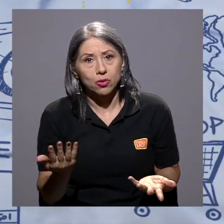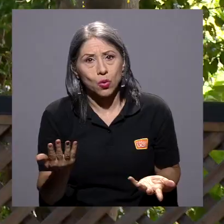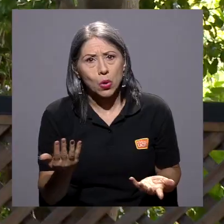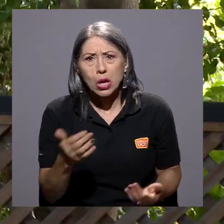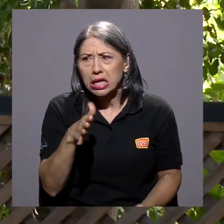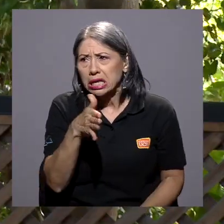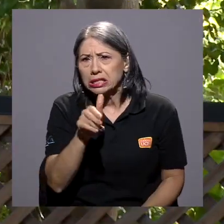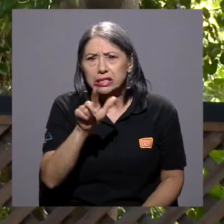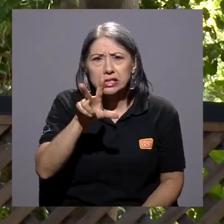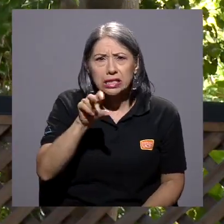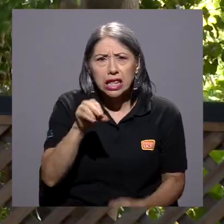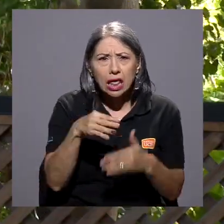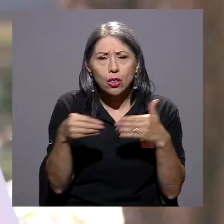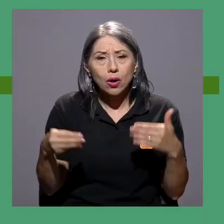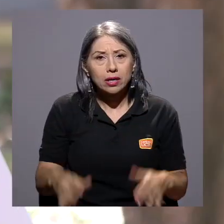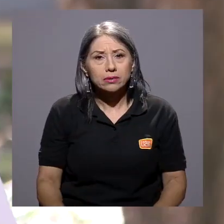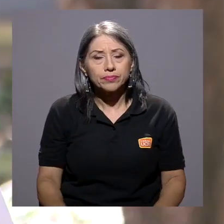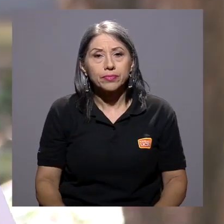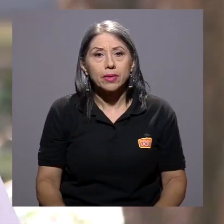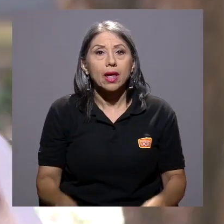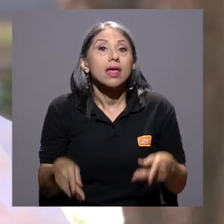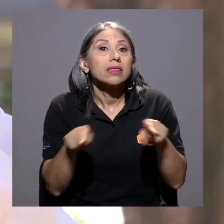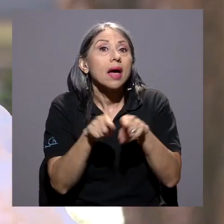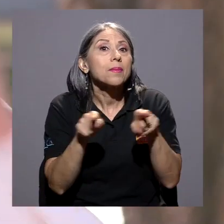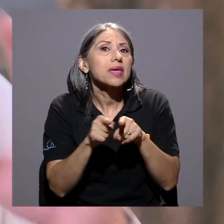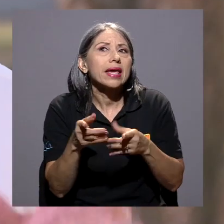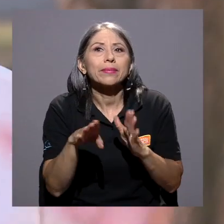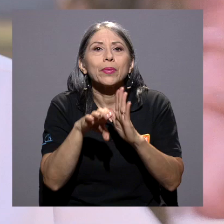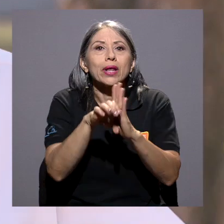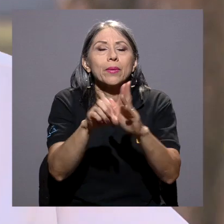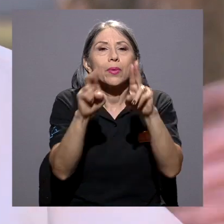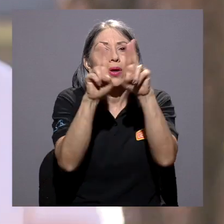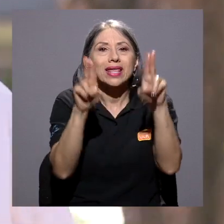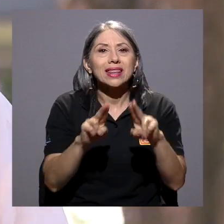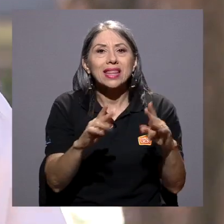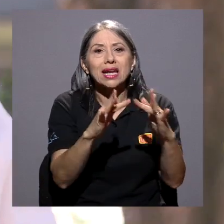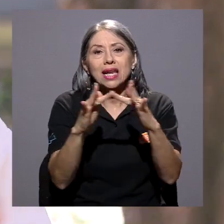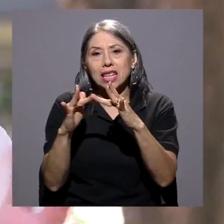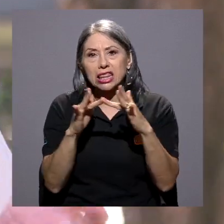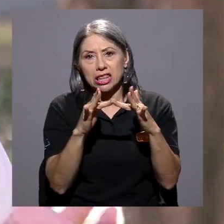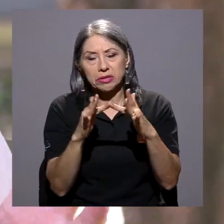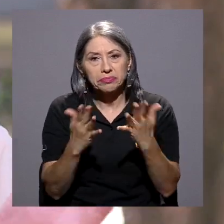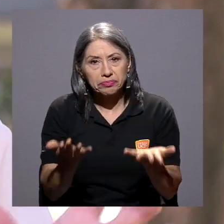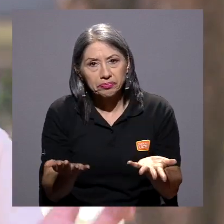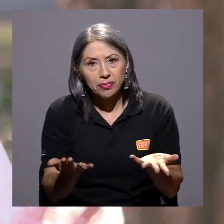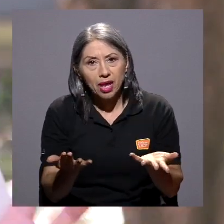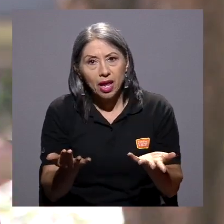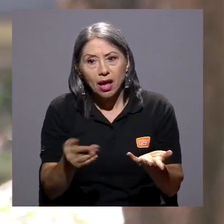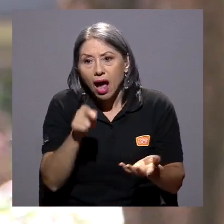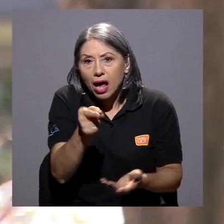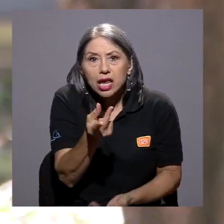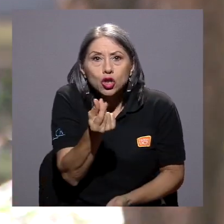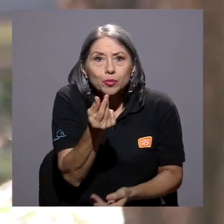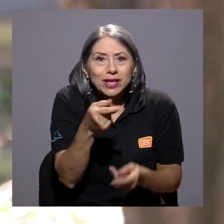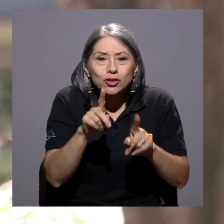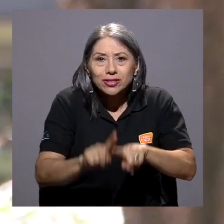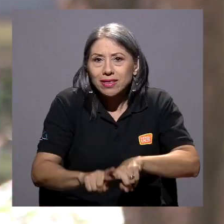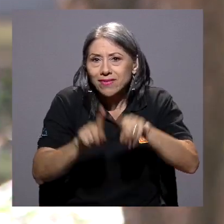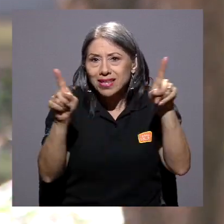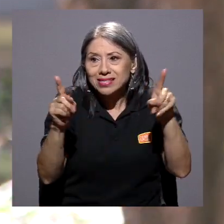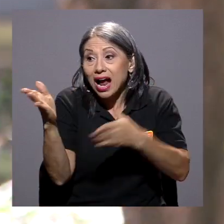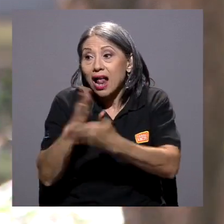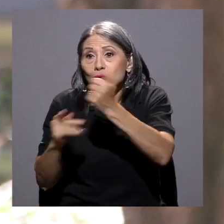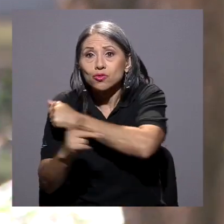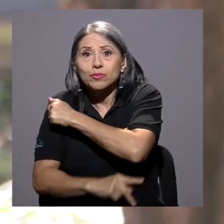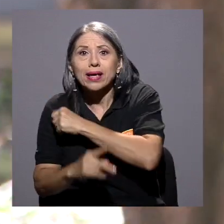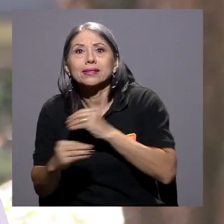por $30. Vemos también algunos rubros, por ejemplo, como el internet, que en esos casos los precios se diferencian.